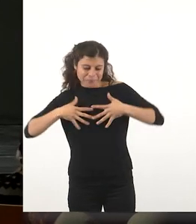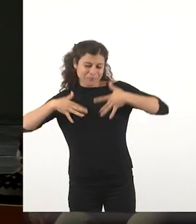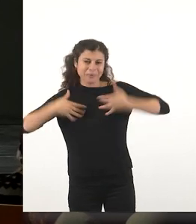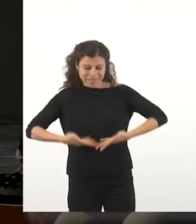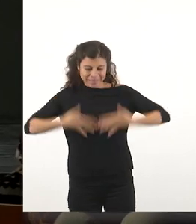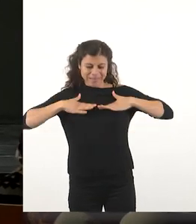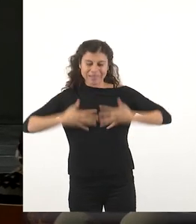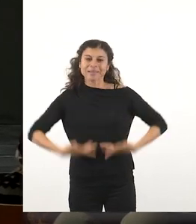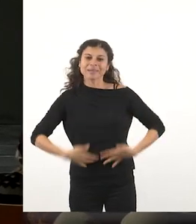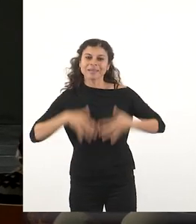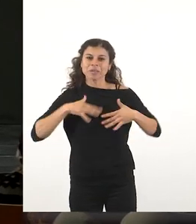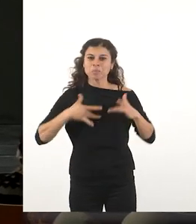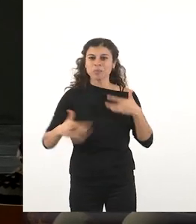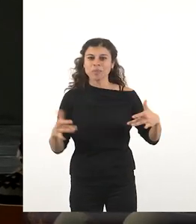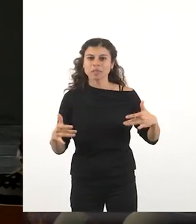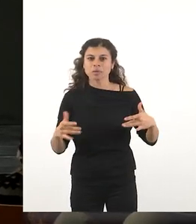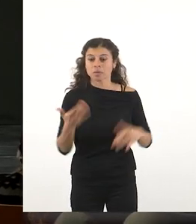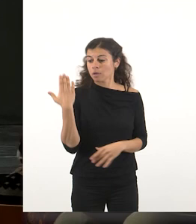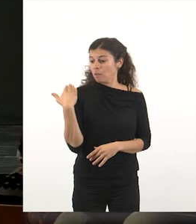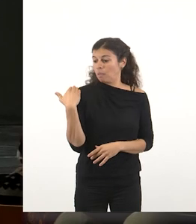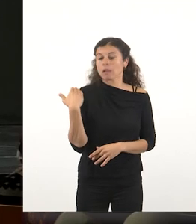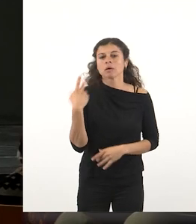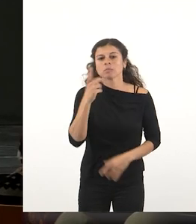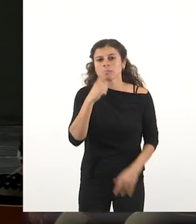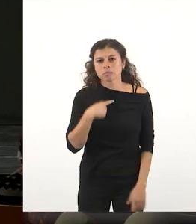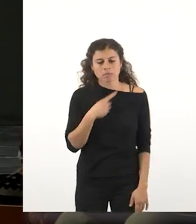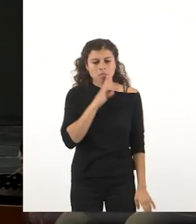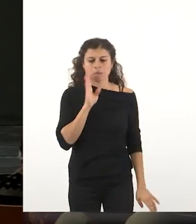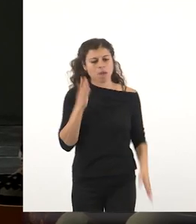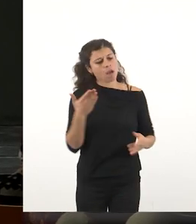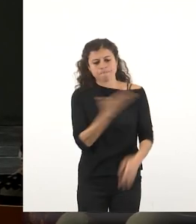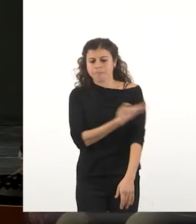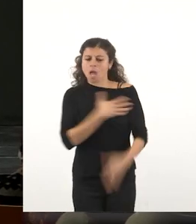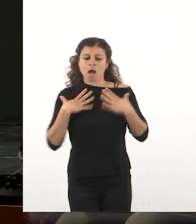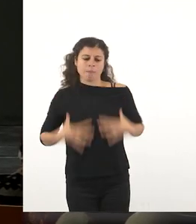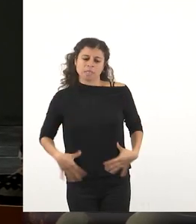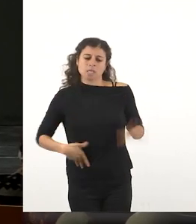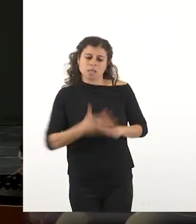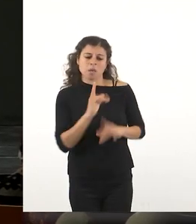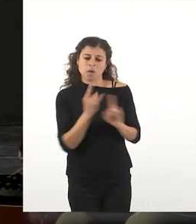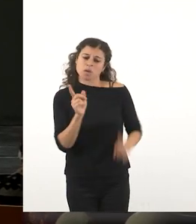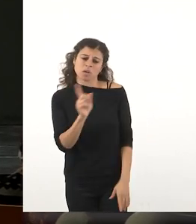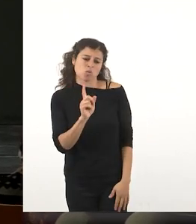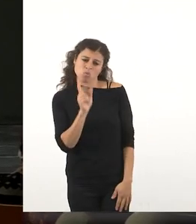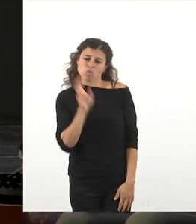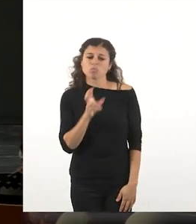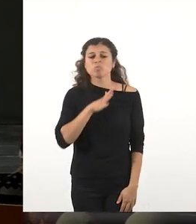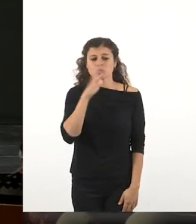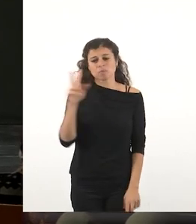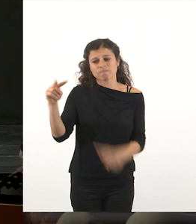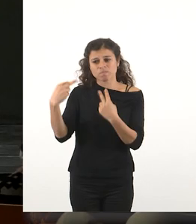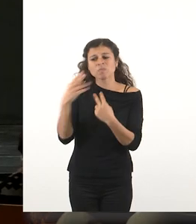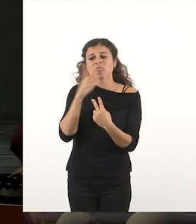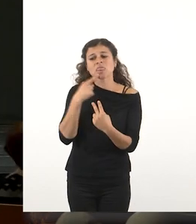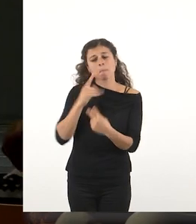así. Y en los últimos meses mi hijo me ha dicho, mamá, no me pongan más esas camisetas para ir al parque, ¿vale? Que todos los niños y las niñas me miran porque dicen que parezco